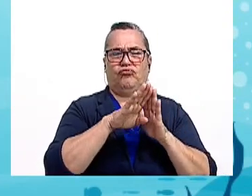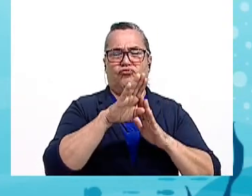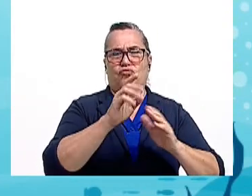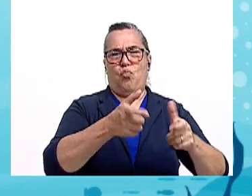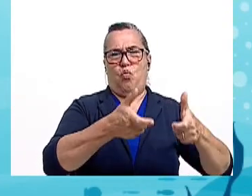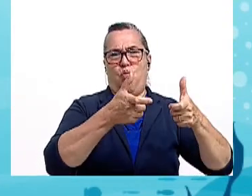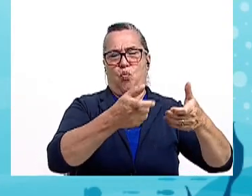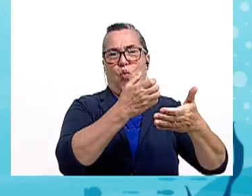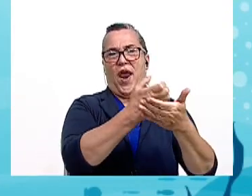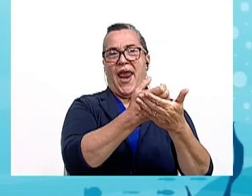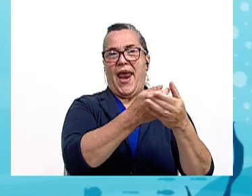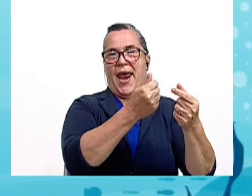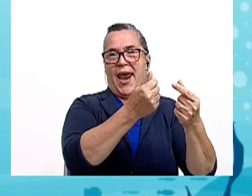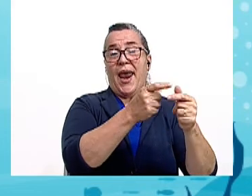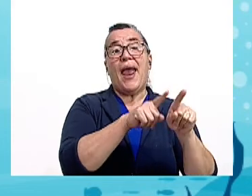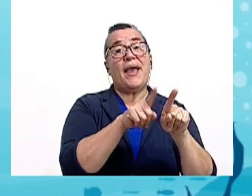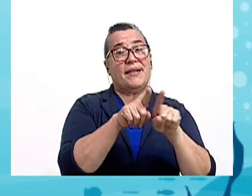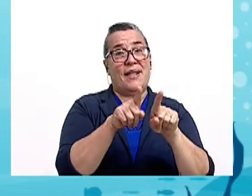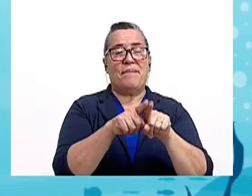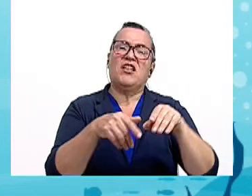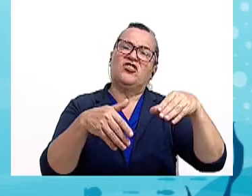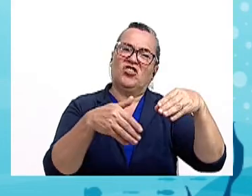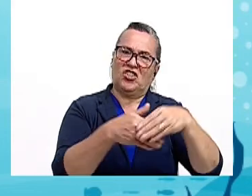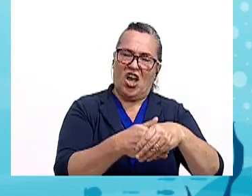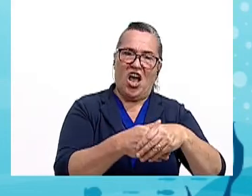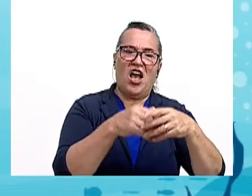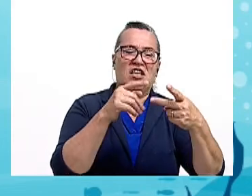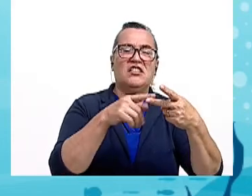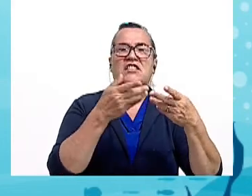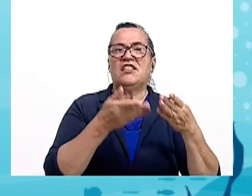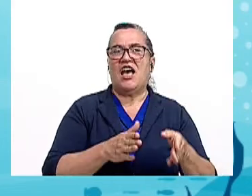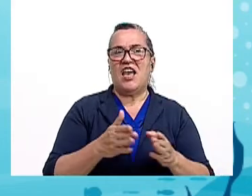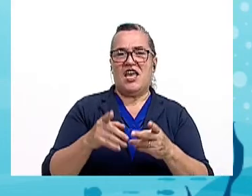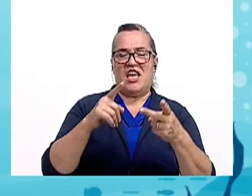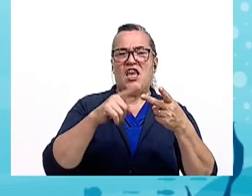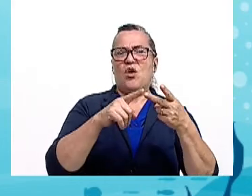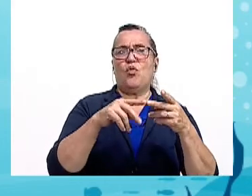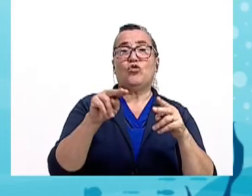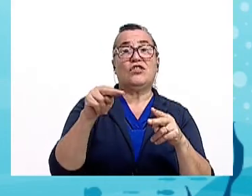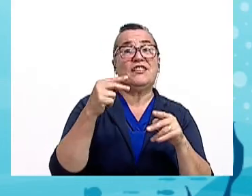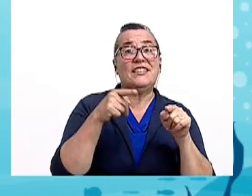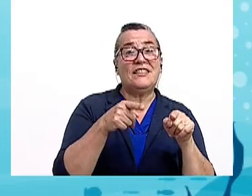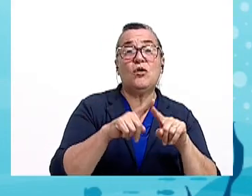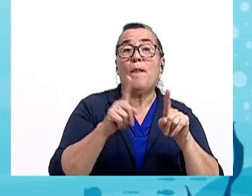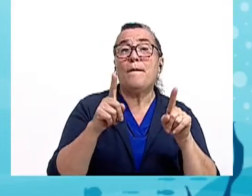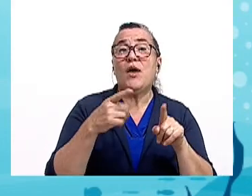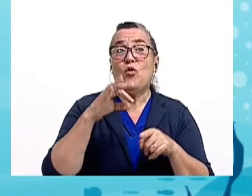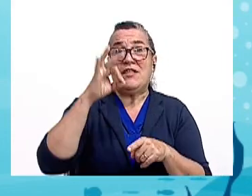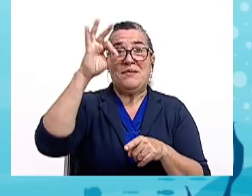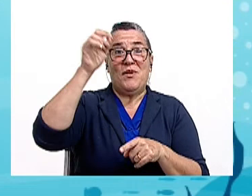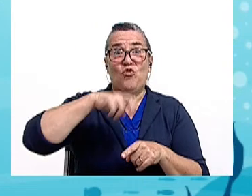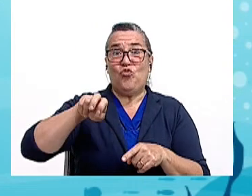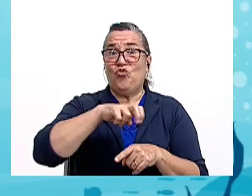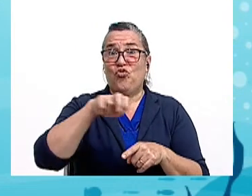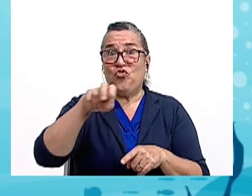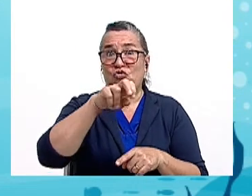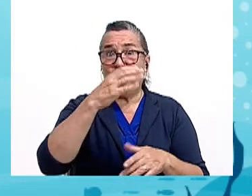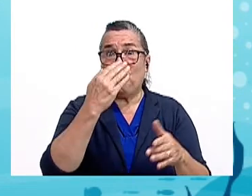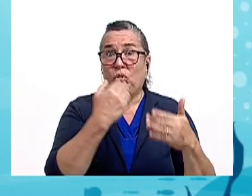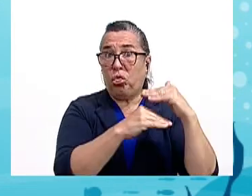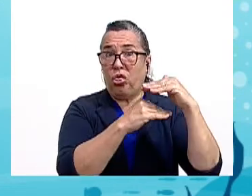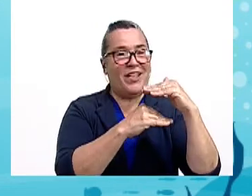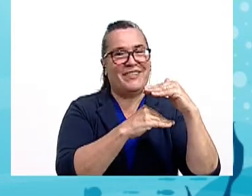prosperidad económica. Incluso se casa, tiene hijos, tiene nietos, pero su espíritu aventurero no se